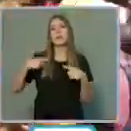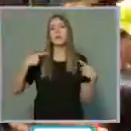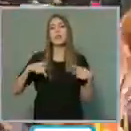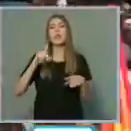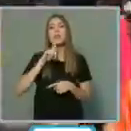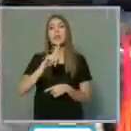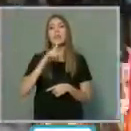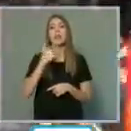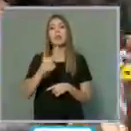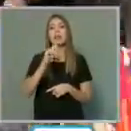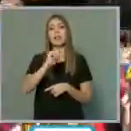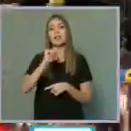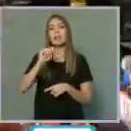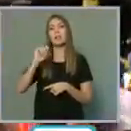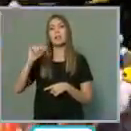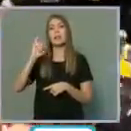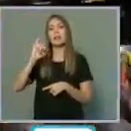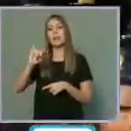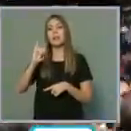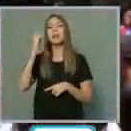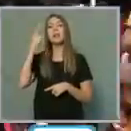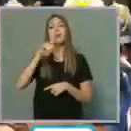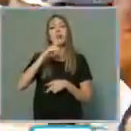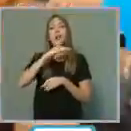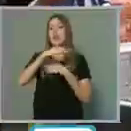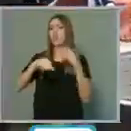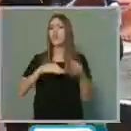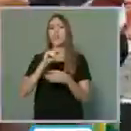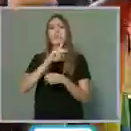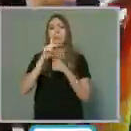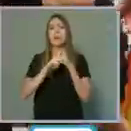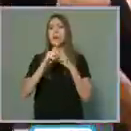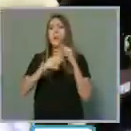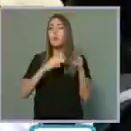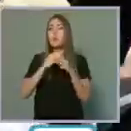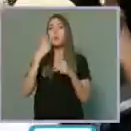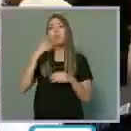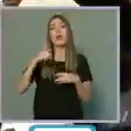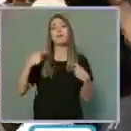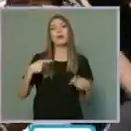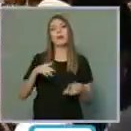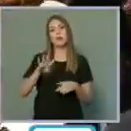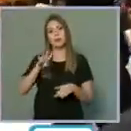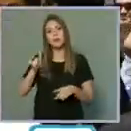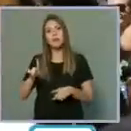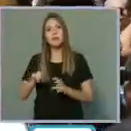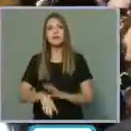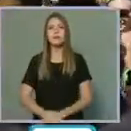se celebra en varias partes del mundo con motivo del Día del Orgullo Gay.